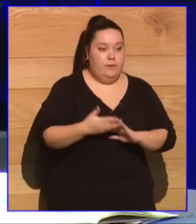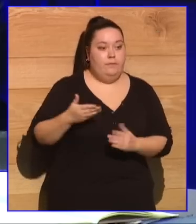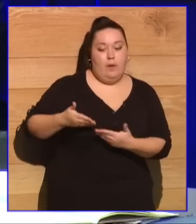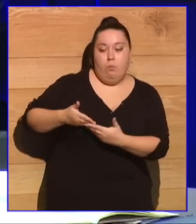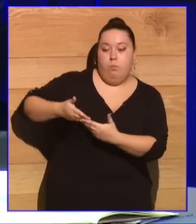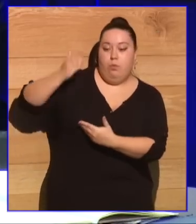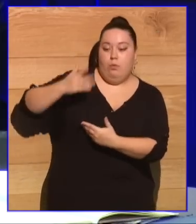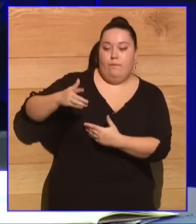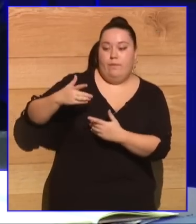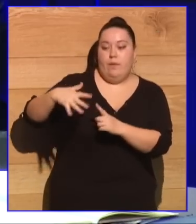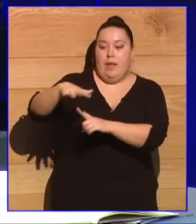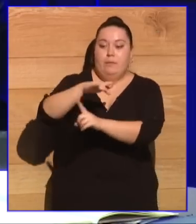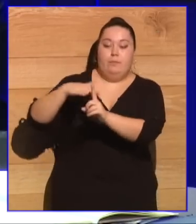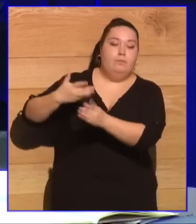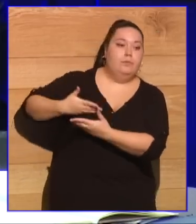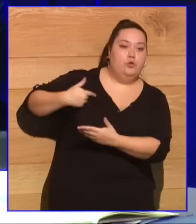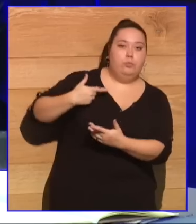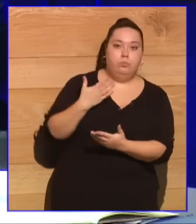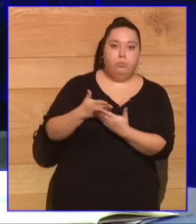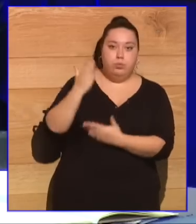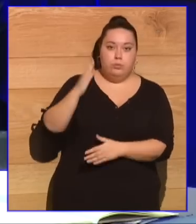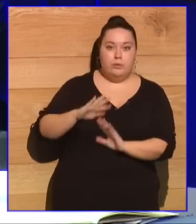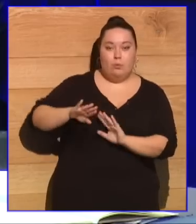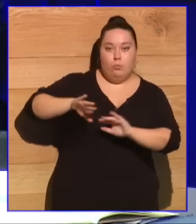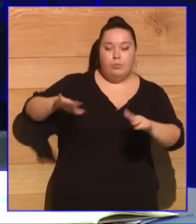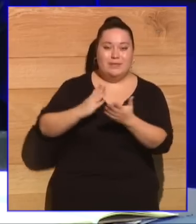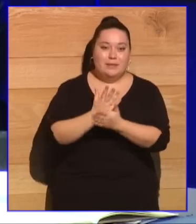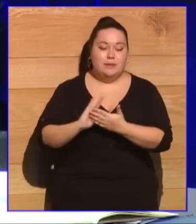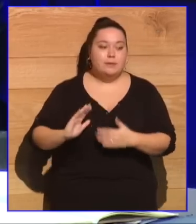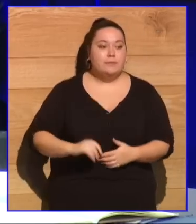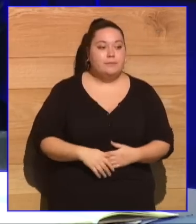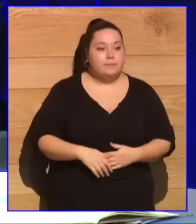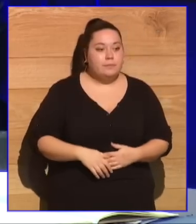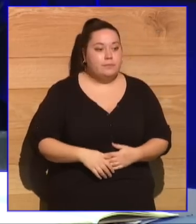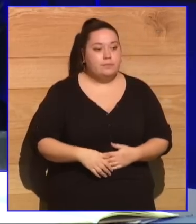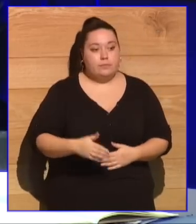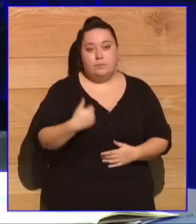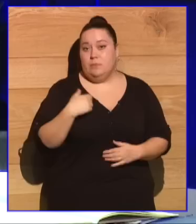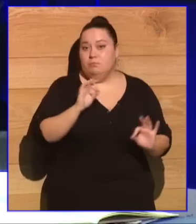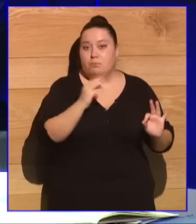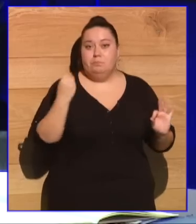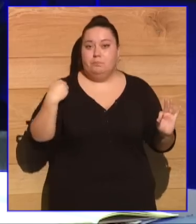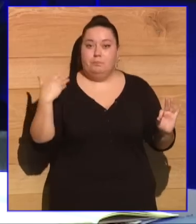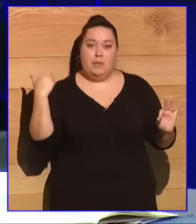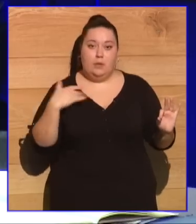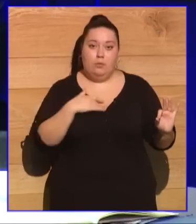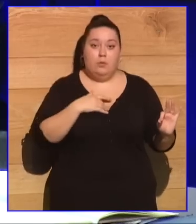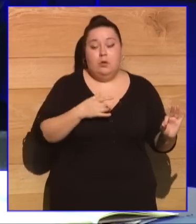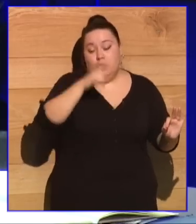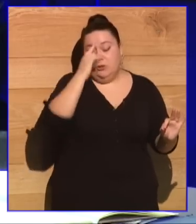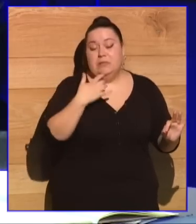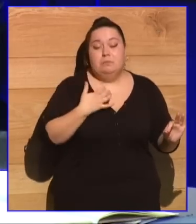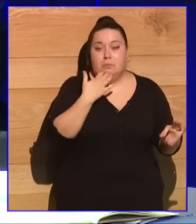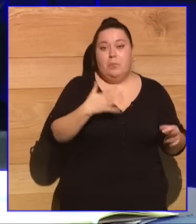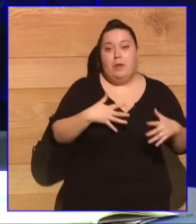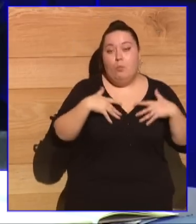mí. Vale, tenemos otra serie de imágenes que tienen que ver, en todo caso, con su pasado. Y él dirá, bueno, a ti te emocionará o no mi vida, pero yo voy a hablar